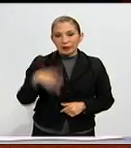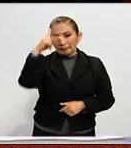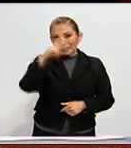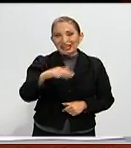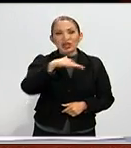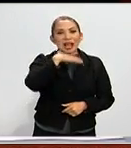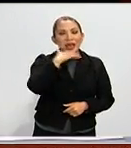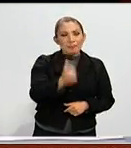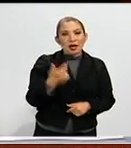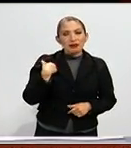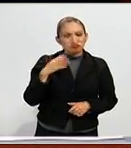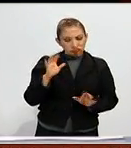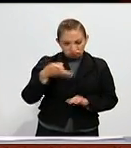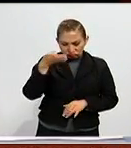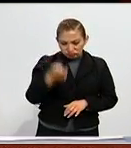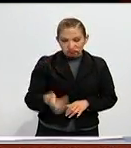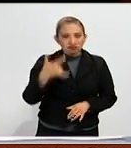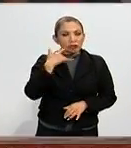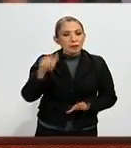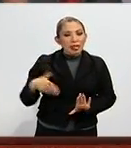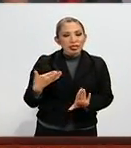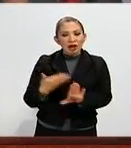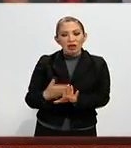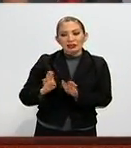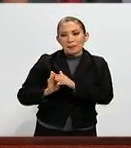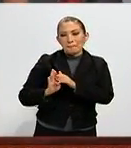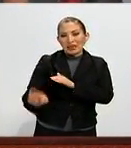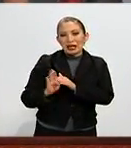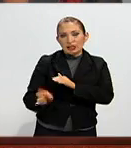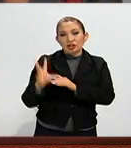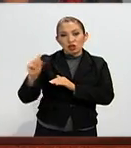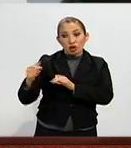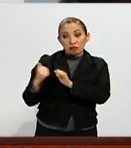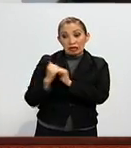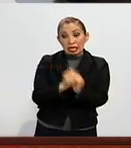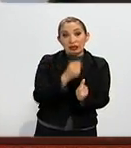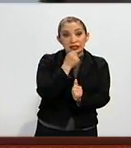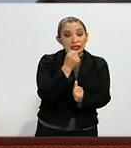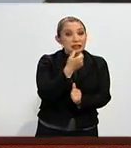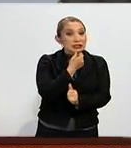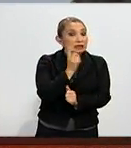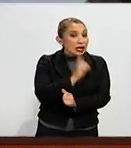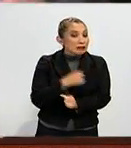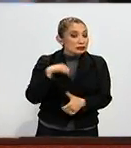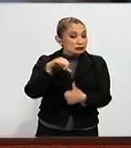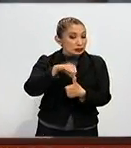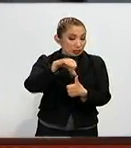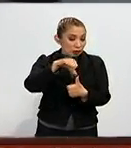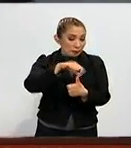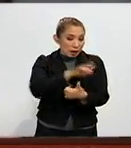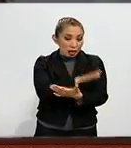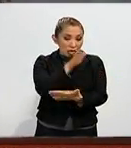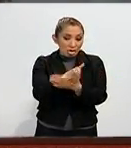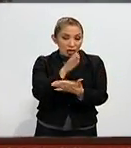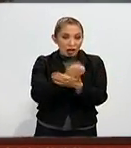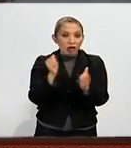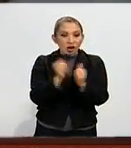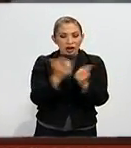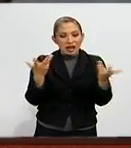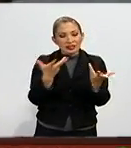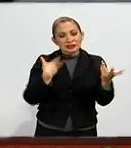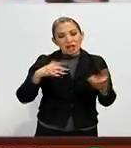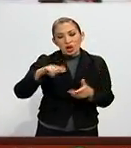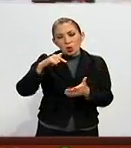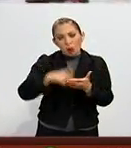México y Alemania refrendaron su esfuerzo para combatir la migración no acompañada de niños y niñas centroamericanos a través de la generación